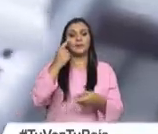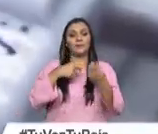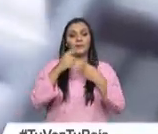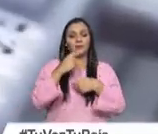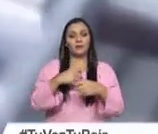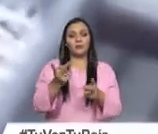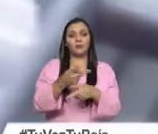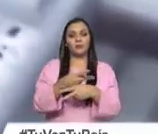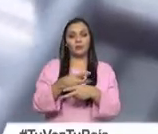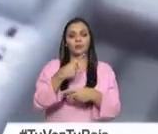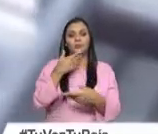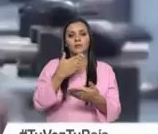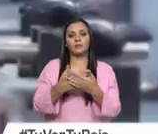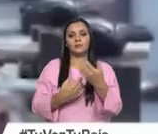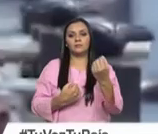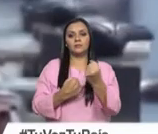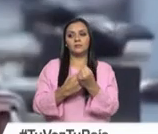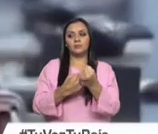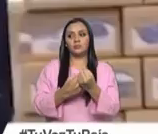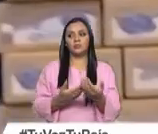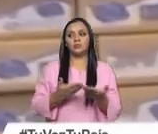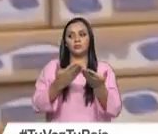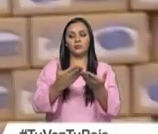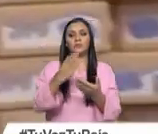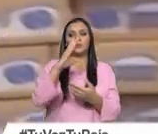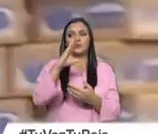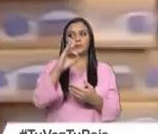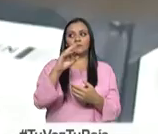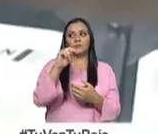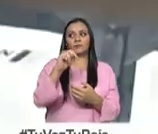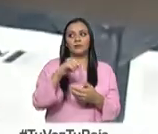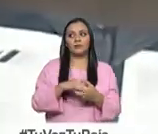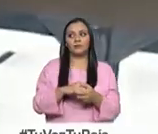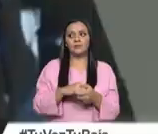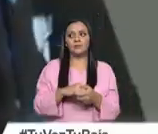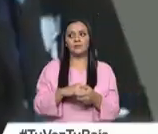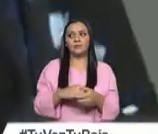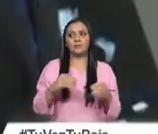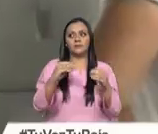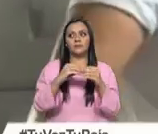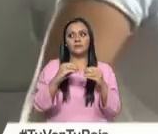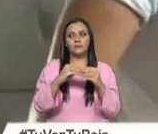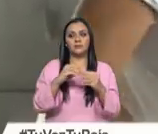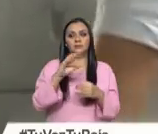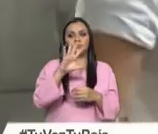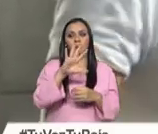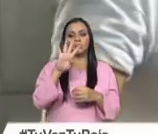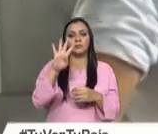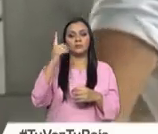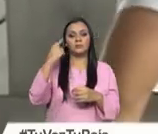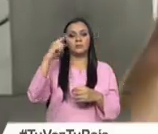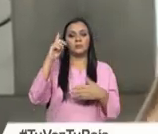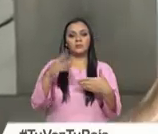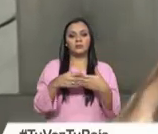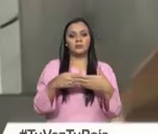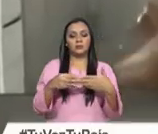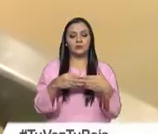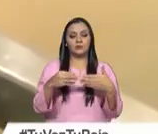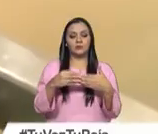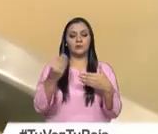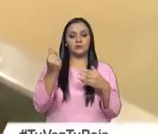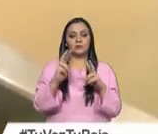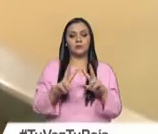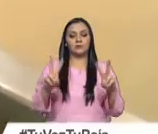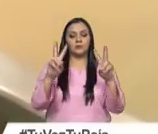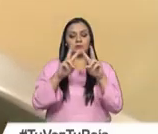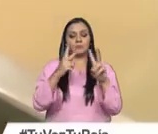también recibió el apoyo financiero que brinda la CFN por aproximadamente 54 millones de dólares. De esa cifra, el